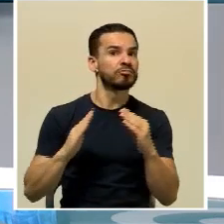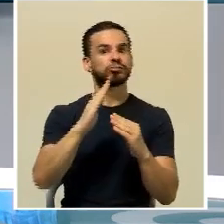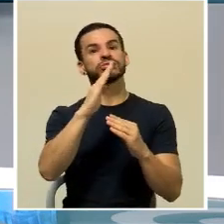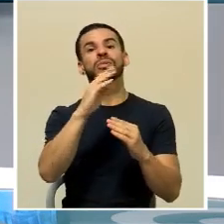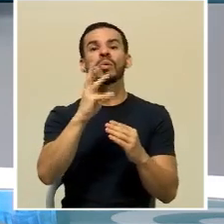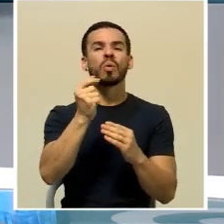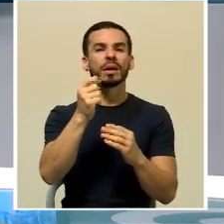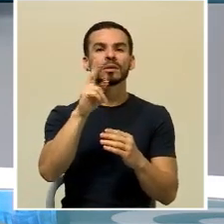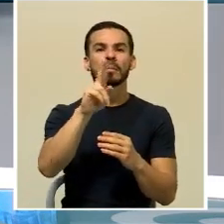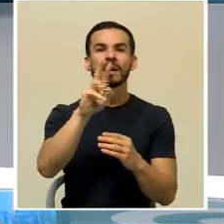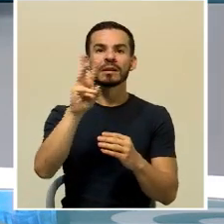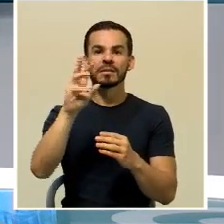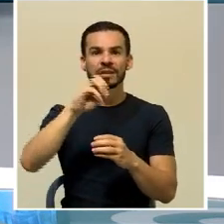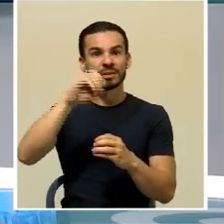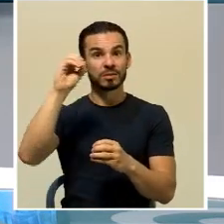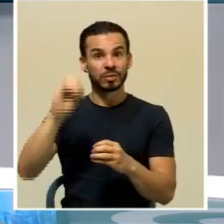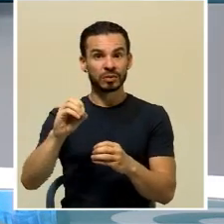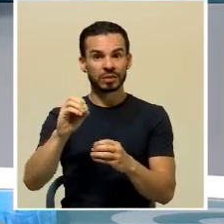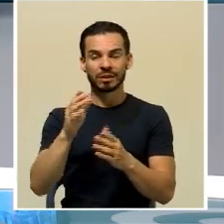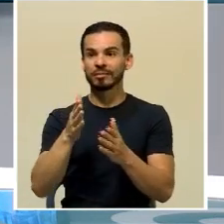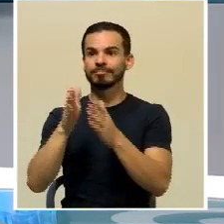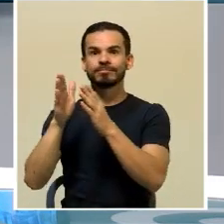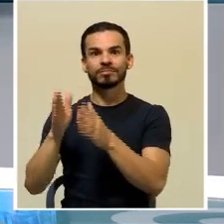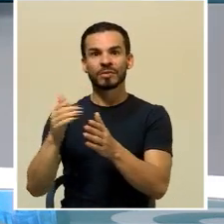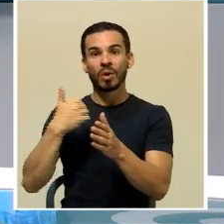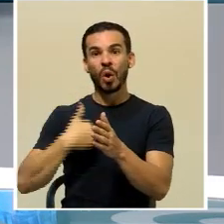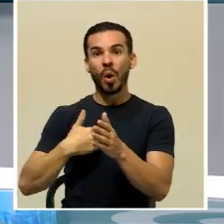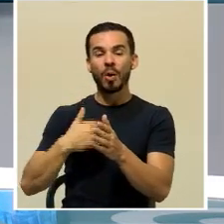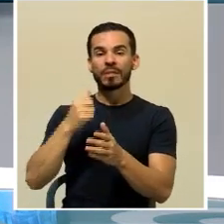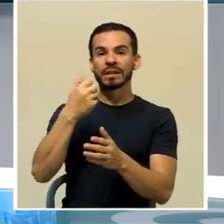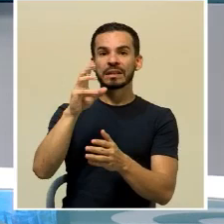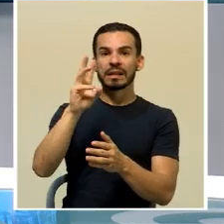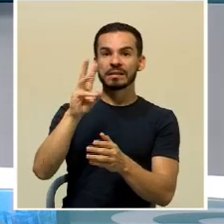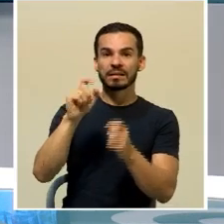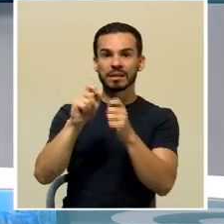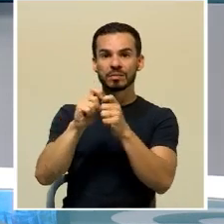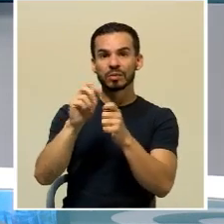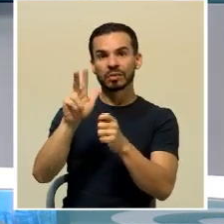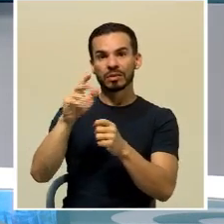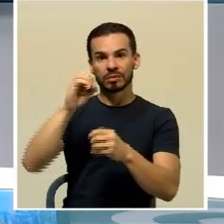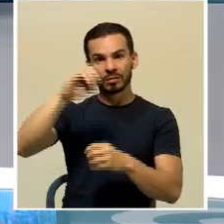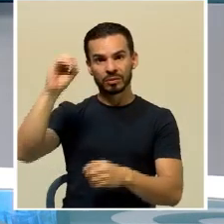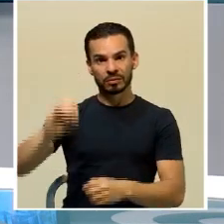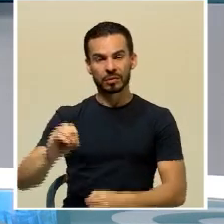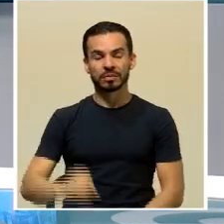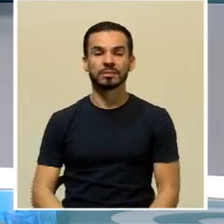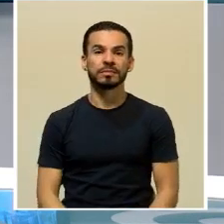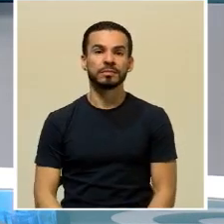26%, mientras que para los varones fue del 16.3%.